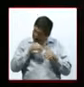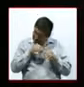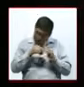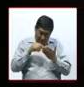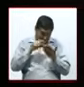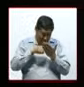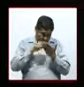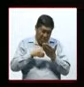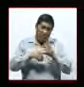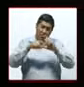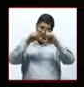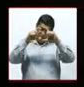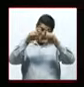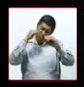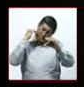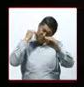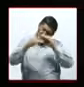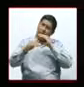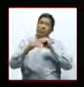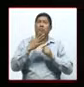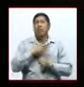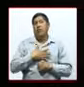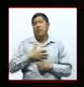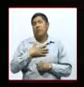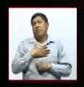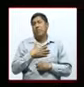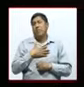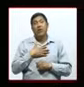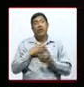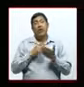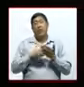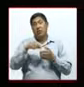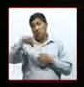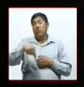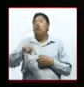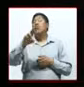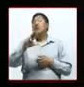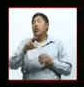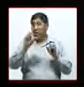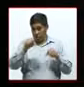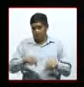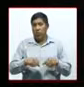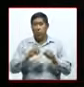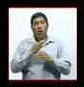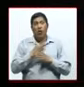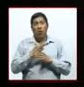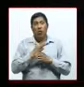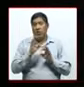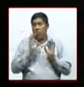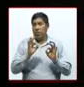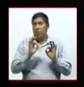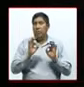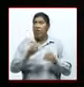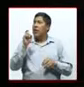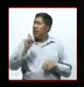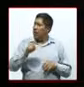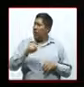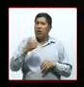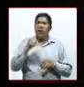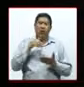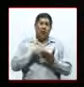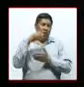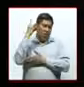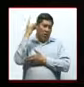Entre primero a la aplicación de su banco y de ahí recién extraiga, por favor, este QR para que le pueda funcionar correctamente. Se necesitan